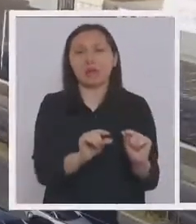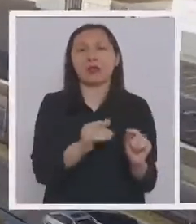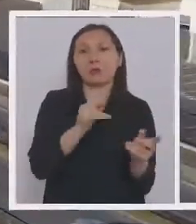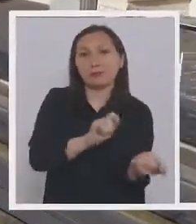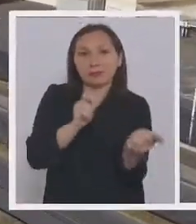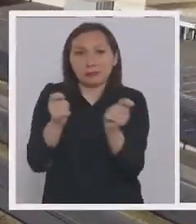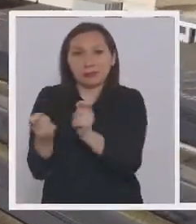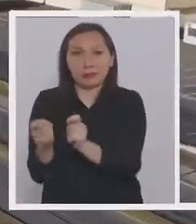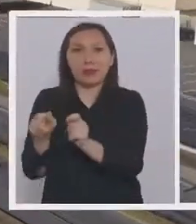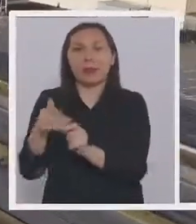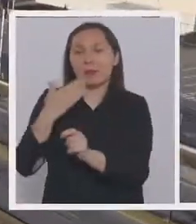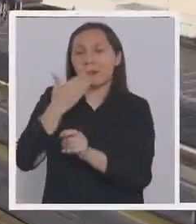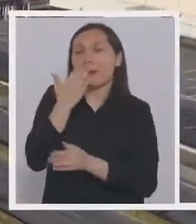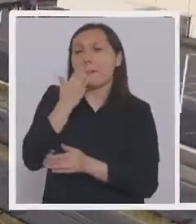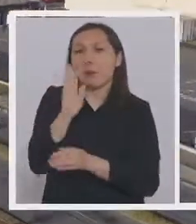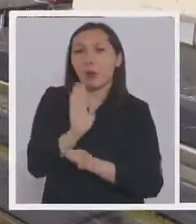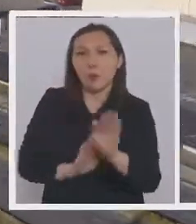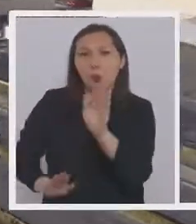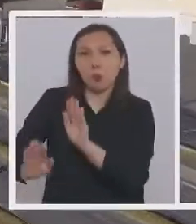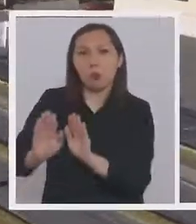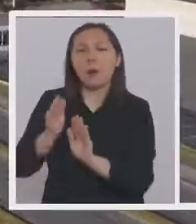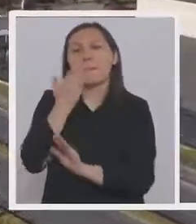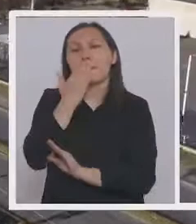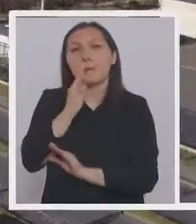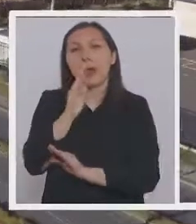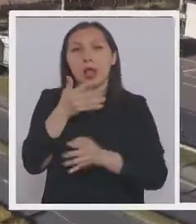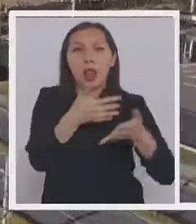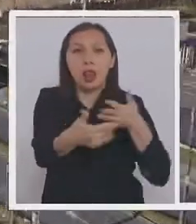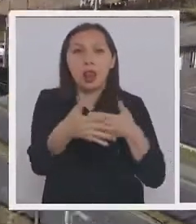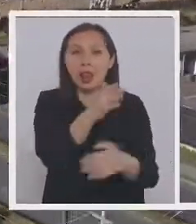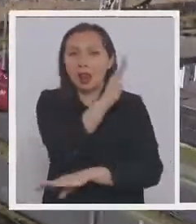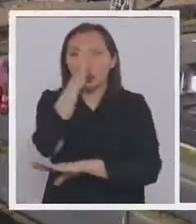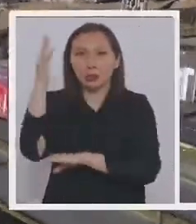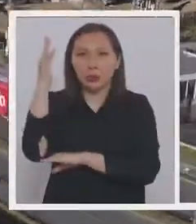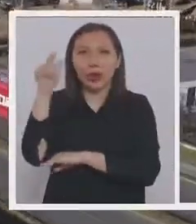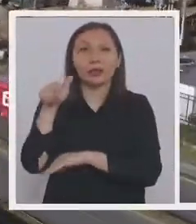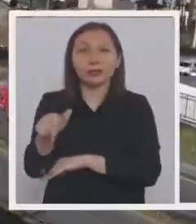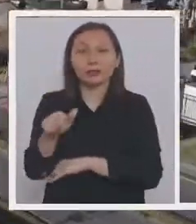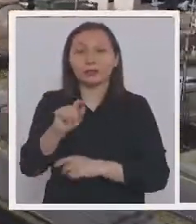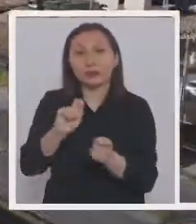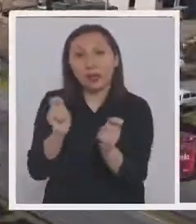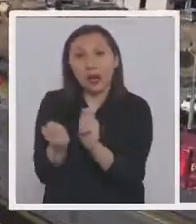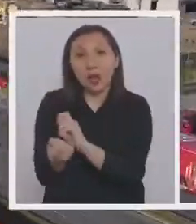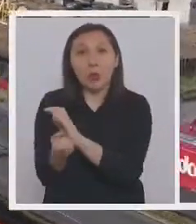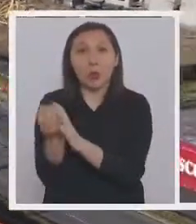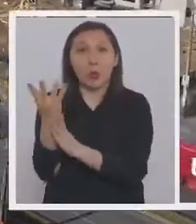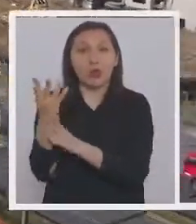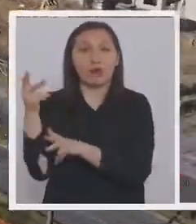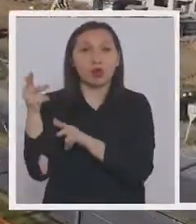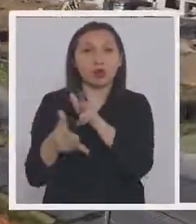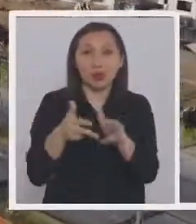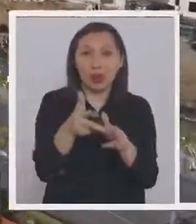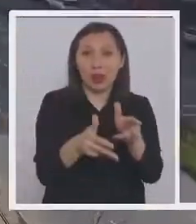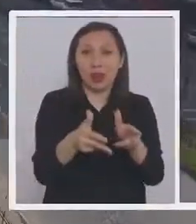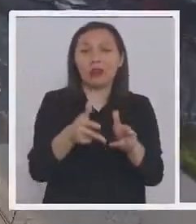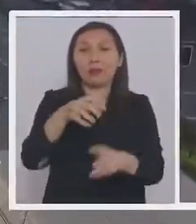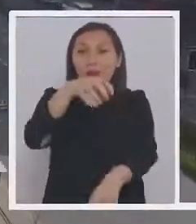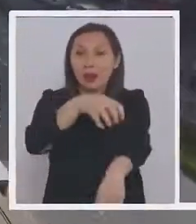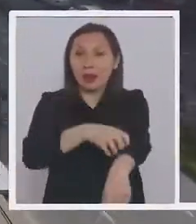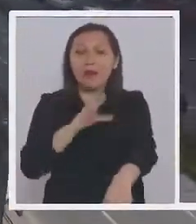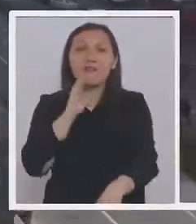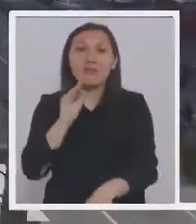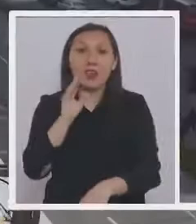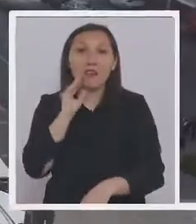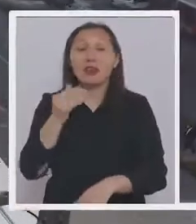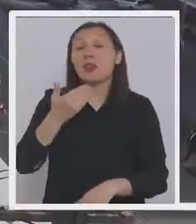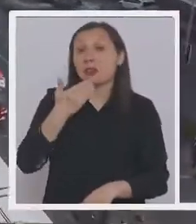mejorar y proteger mejor el medio ambiente. La renovación de trenes en la región del Biobío y